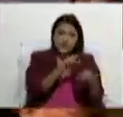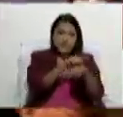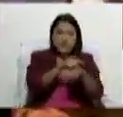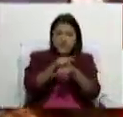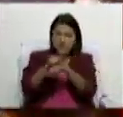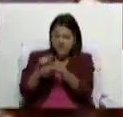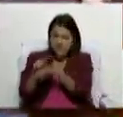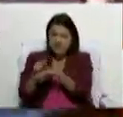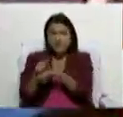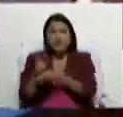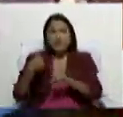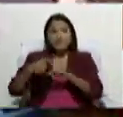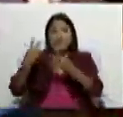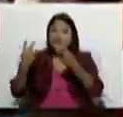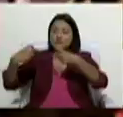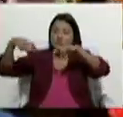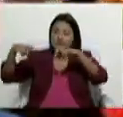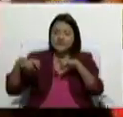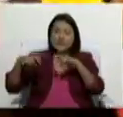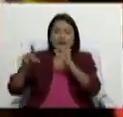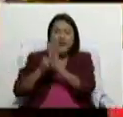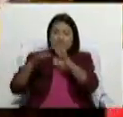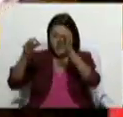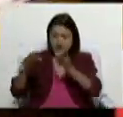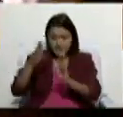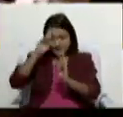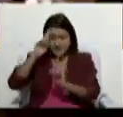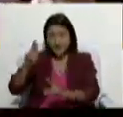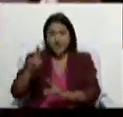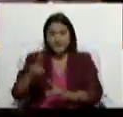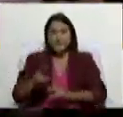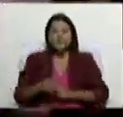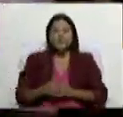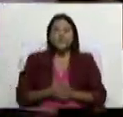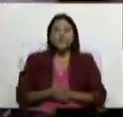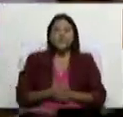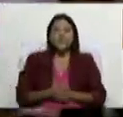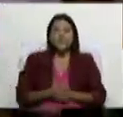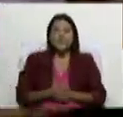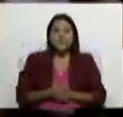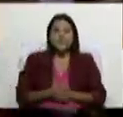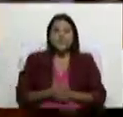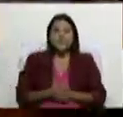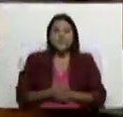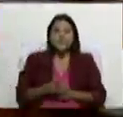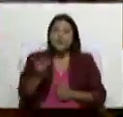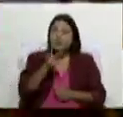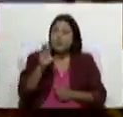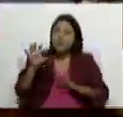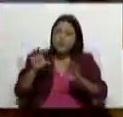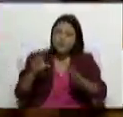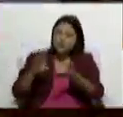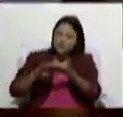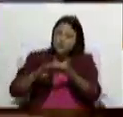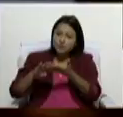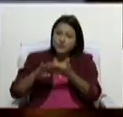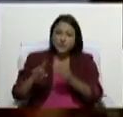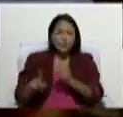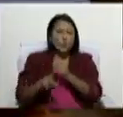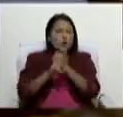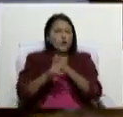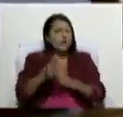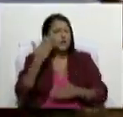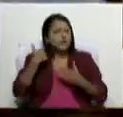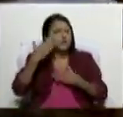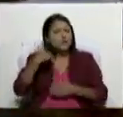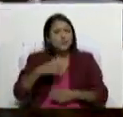y sentarse con la legalidad a respetar al menos la solución de dos estados como se sentó en